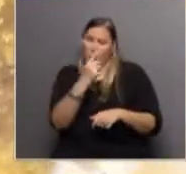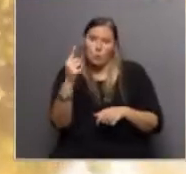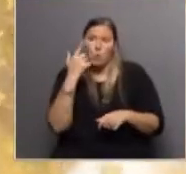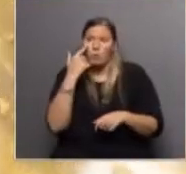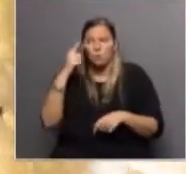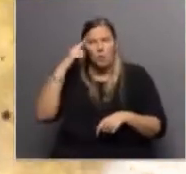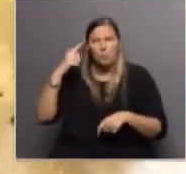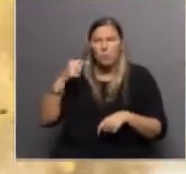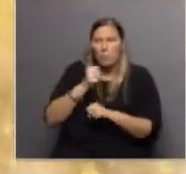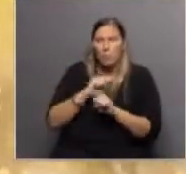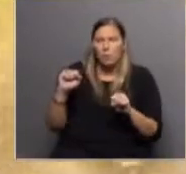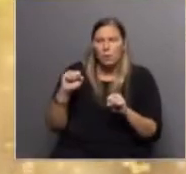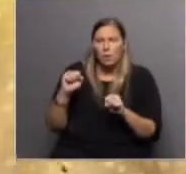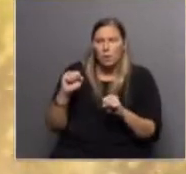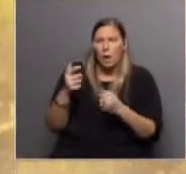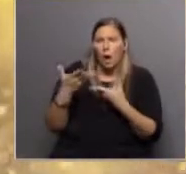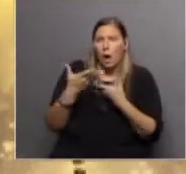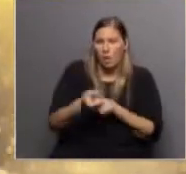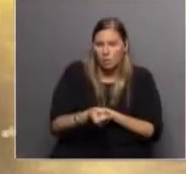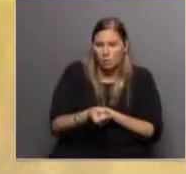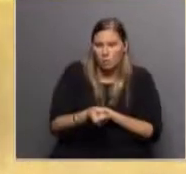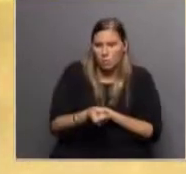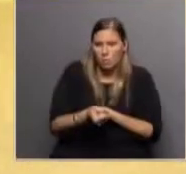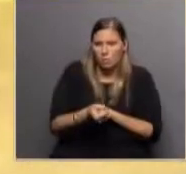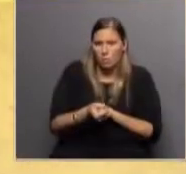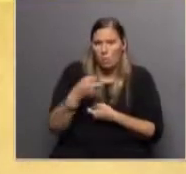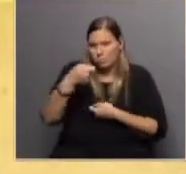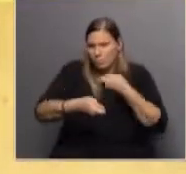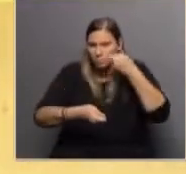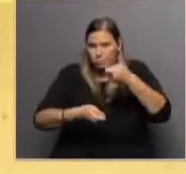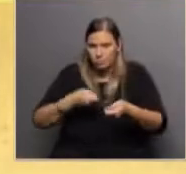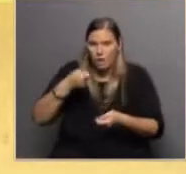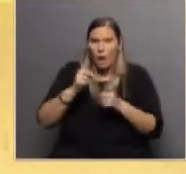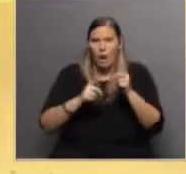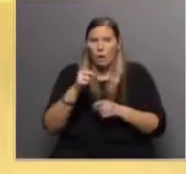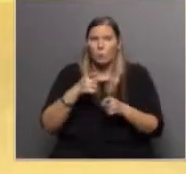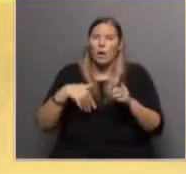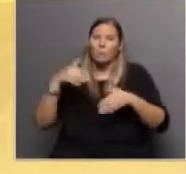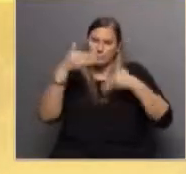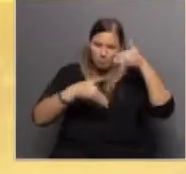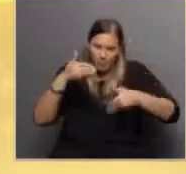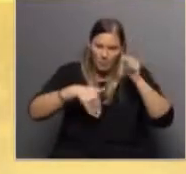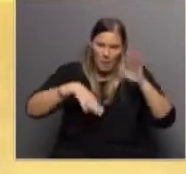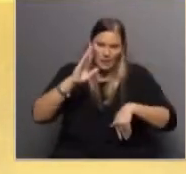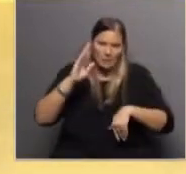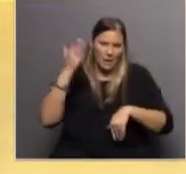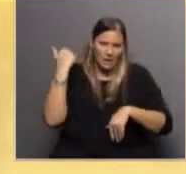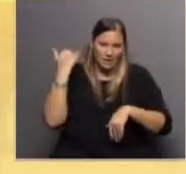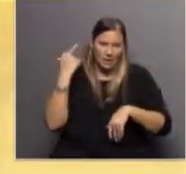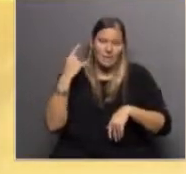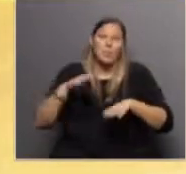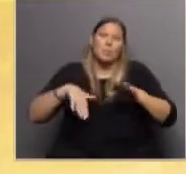nos parecían que de alguna manera podían llegar a aportar para esto. Obviamente hubo gente que participó más al principio, hubo gente, ¿no? Los